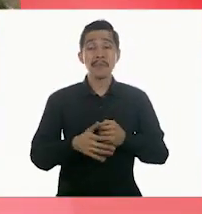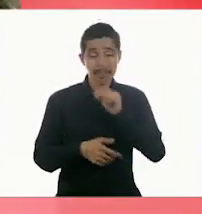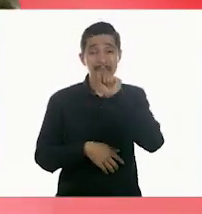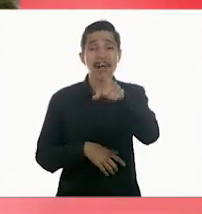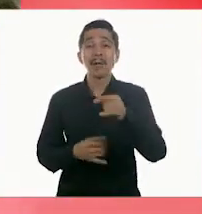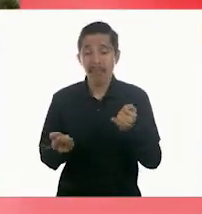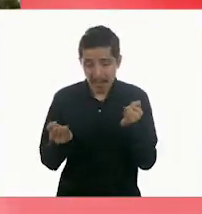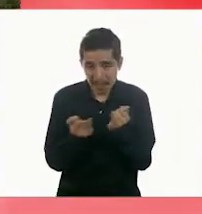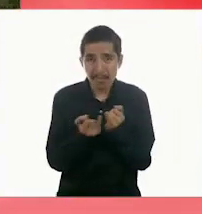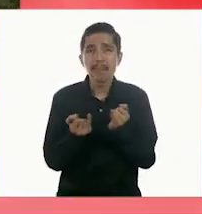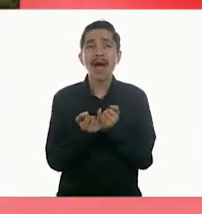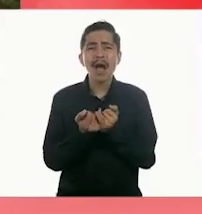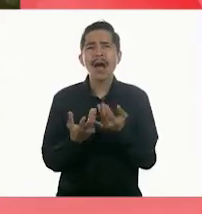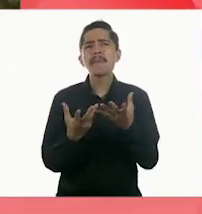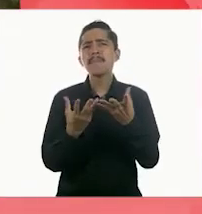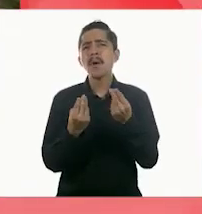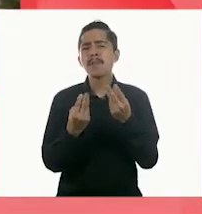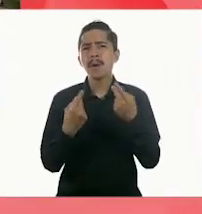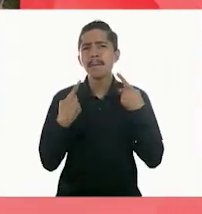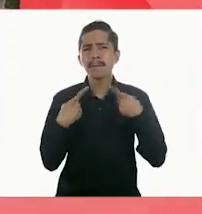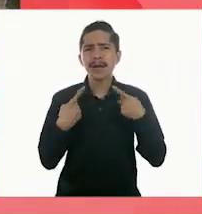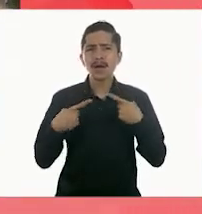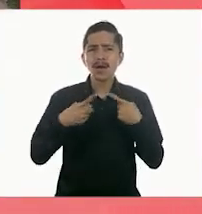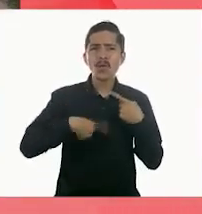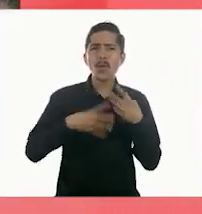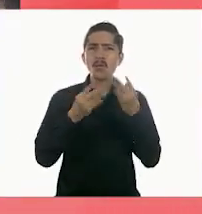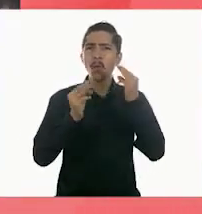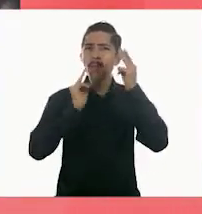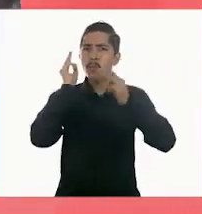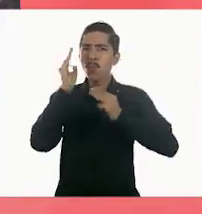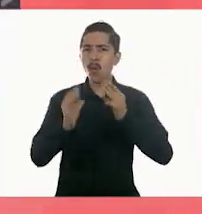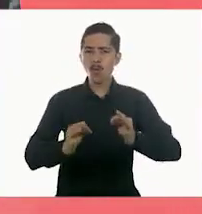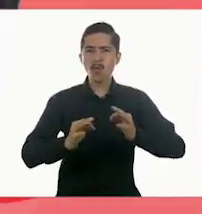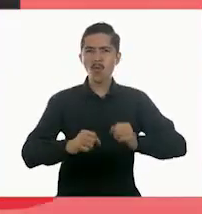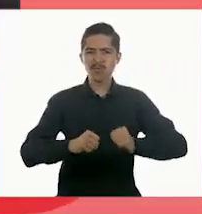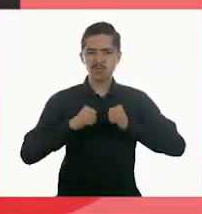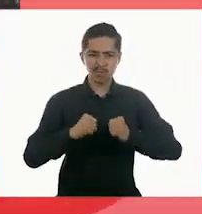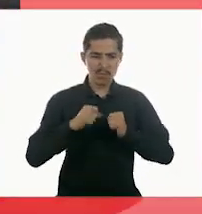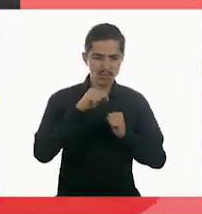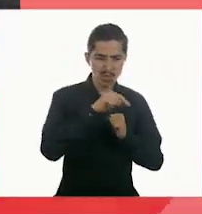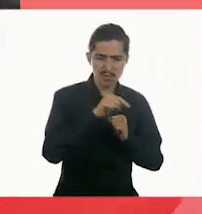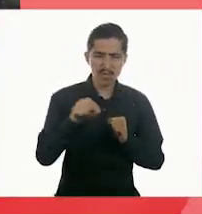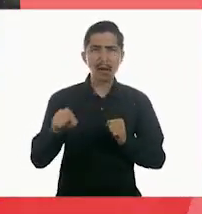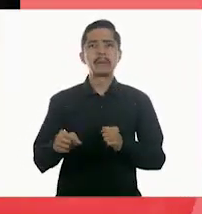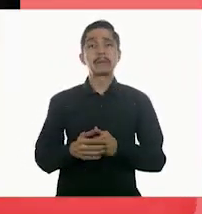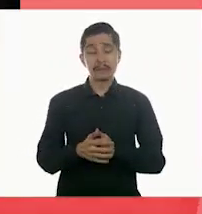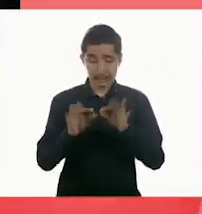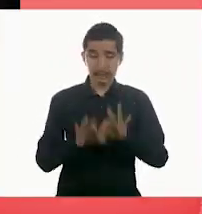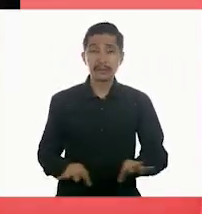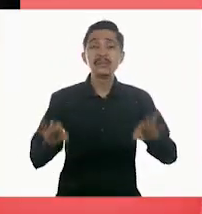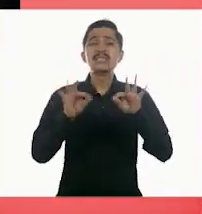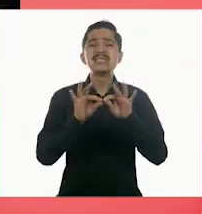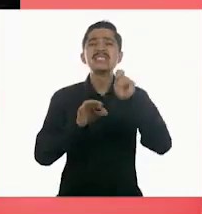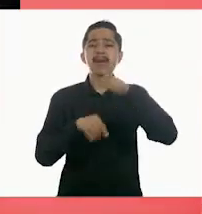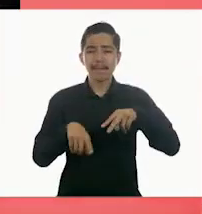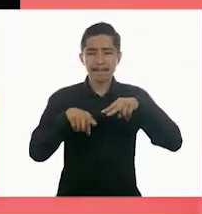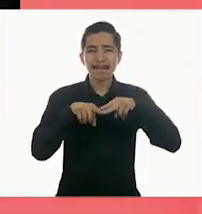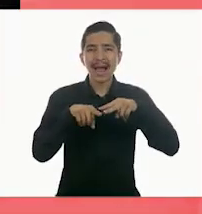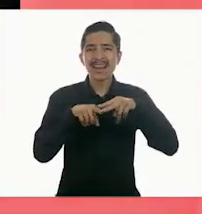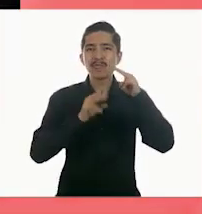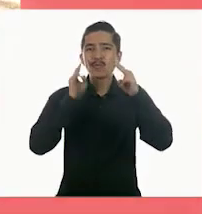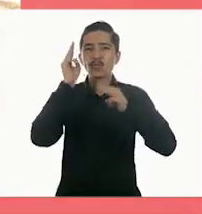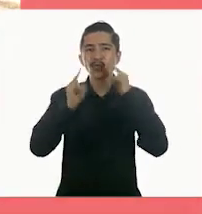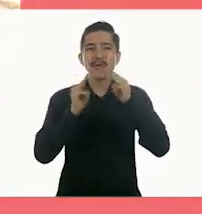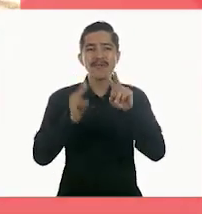también asiento de muchos y muy imponentes museos. Destacamos por su importancia el Parque Museo La